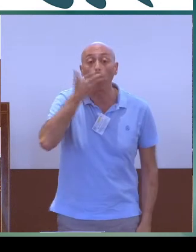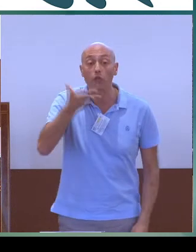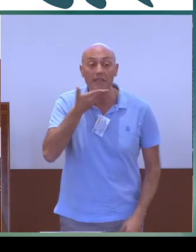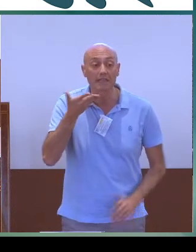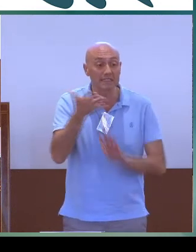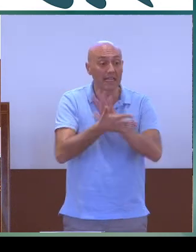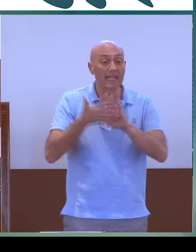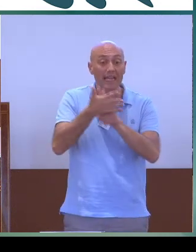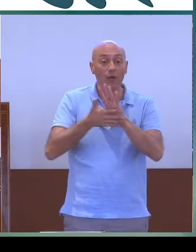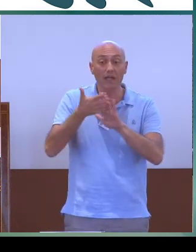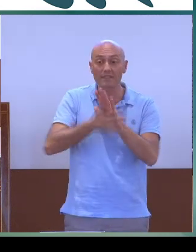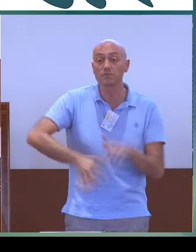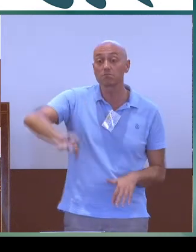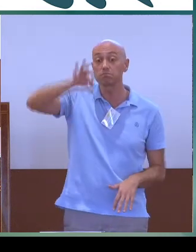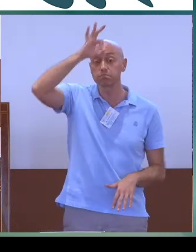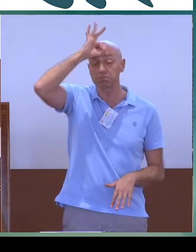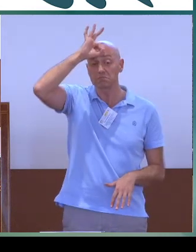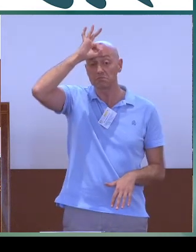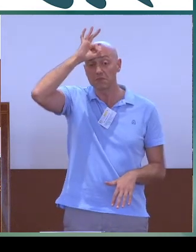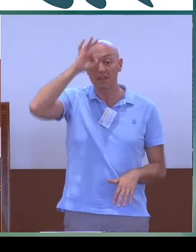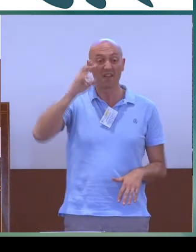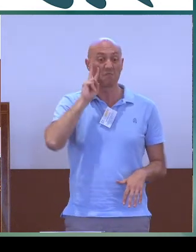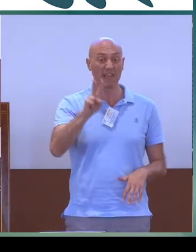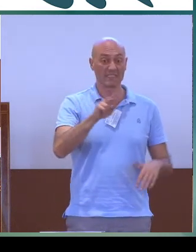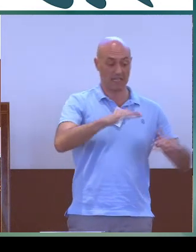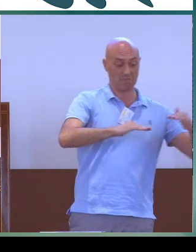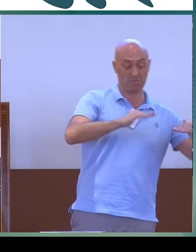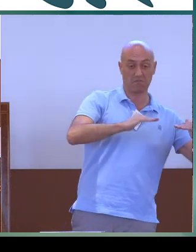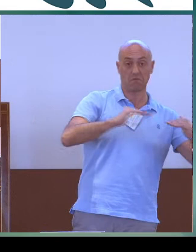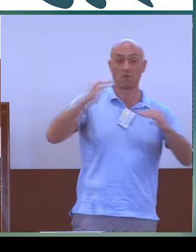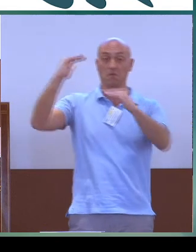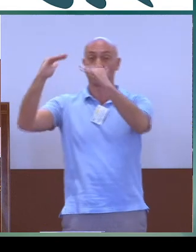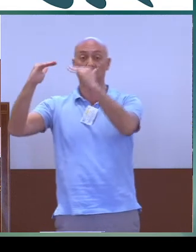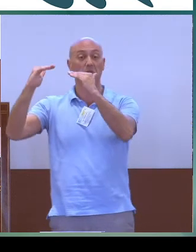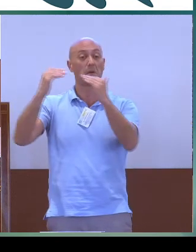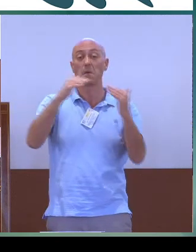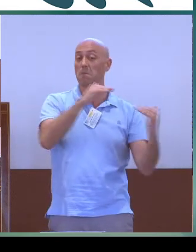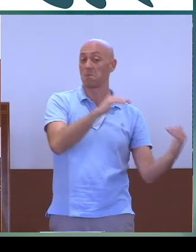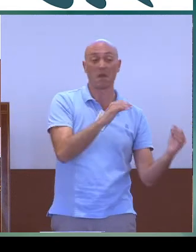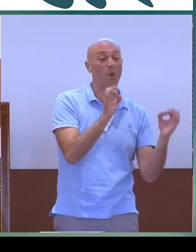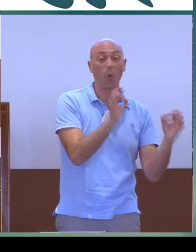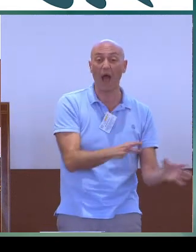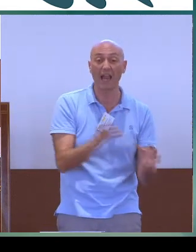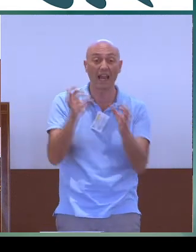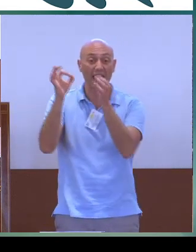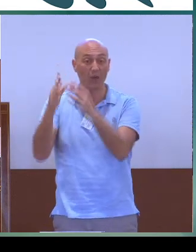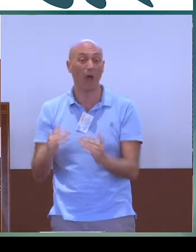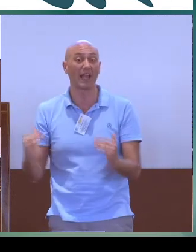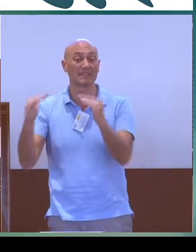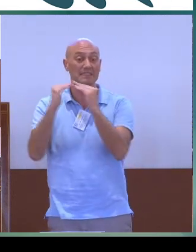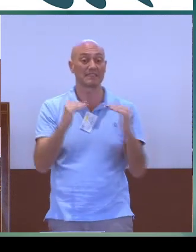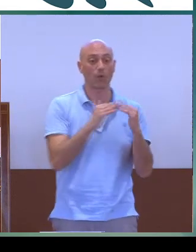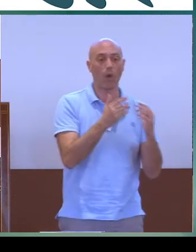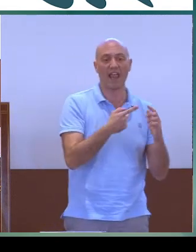lo que esperábamos porque como no sabía lengua de signos, la lengua de signos no podría estar influenciando. Y no hemos encontrado ninguna